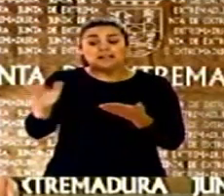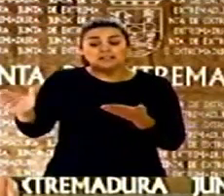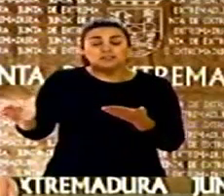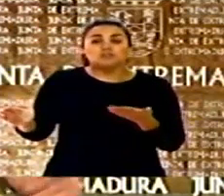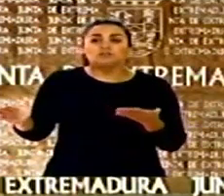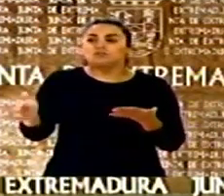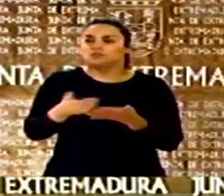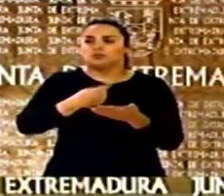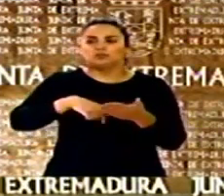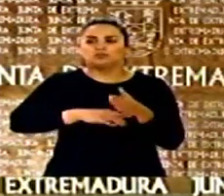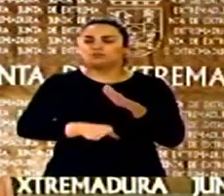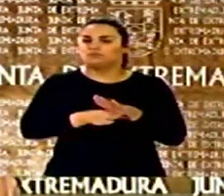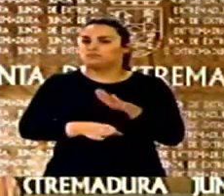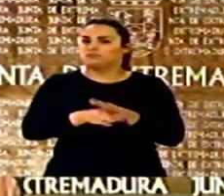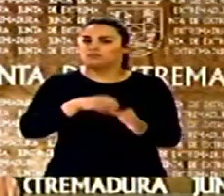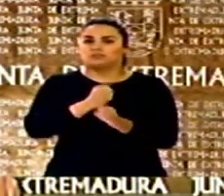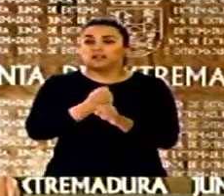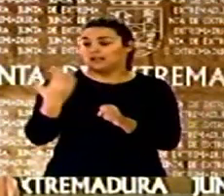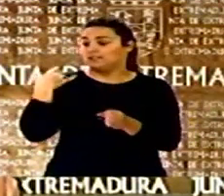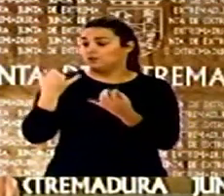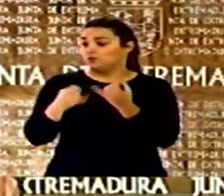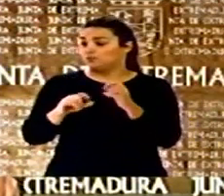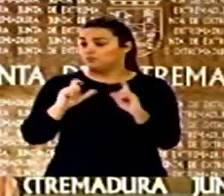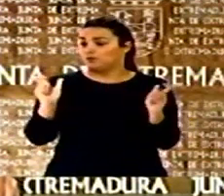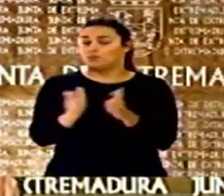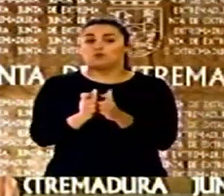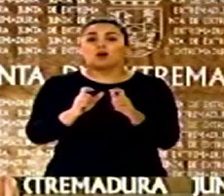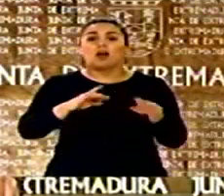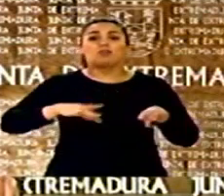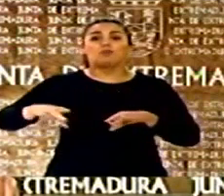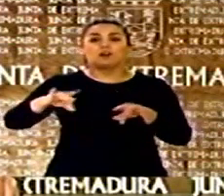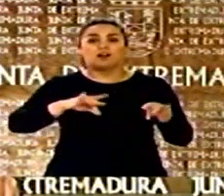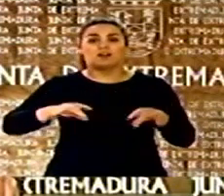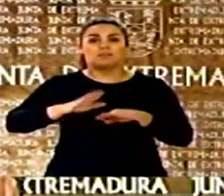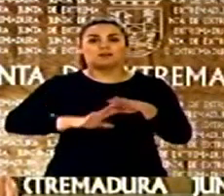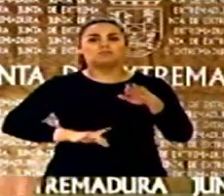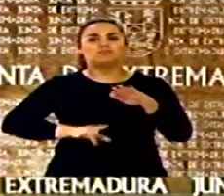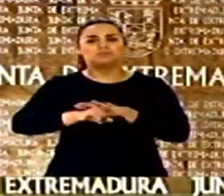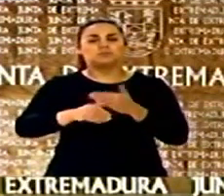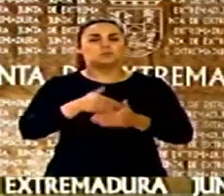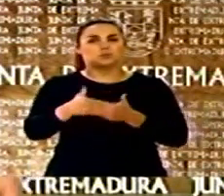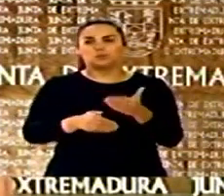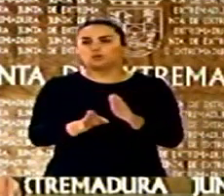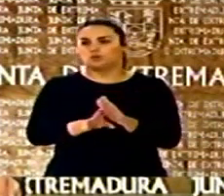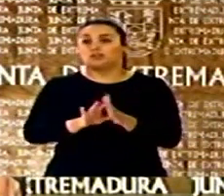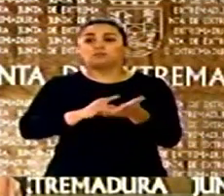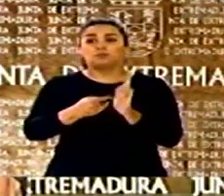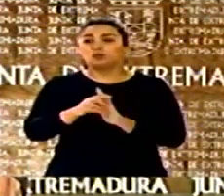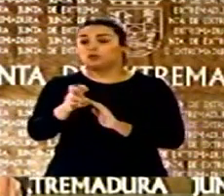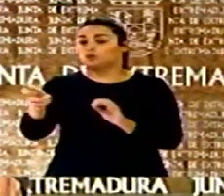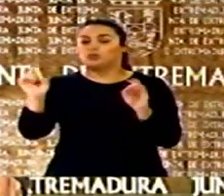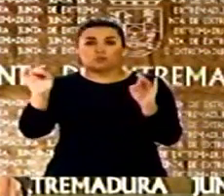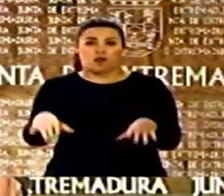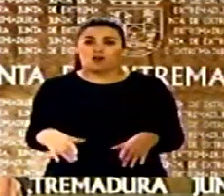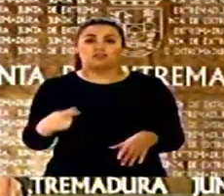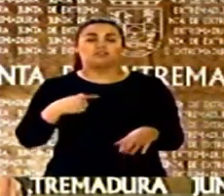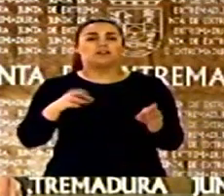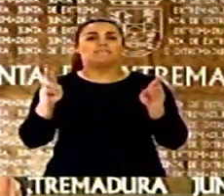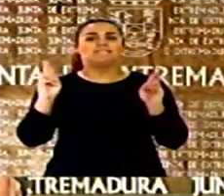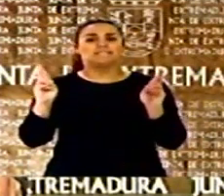de todo lo que pasa afuera, porque tengo muchas cosas que hacer aquí. De todas maneras, lo que hubiera ocurrido con la regla de gasto o con el techo de